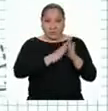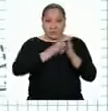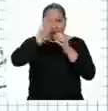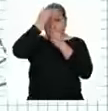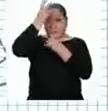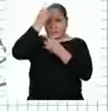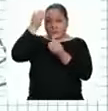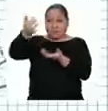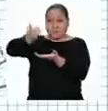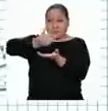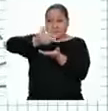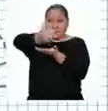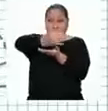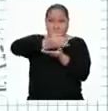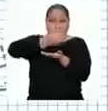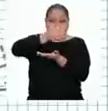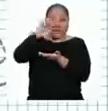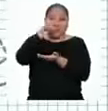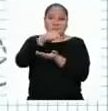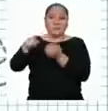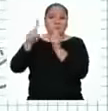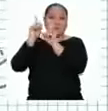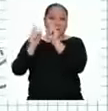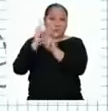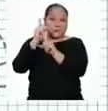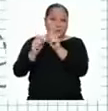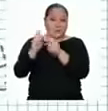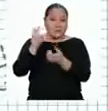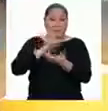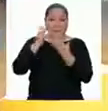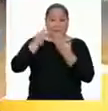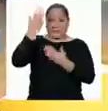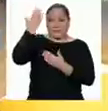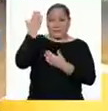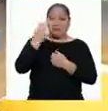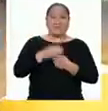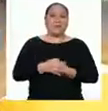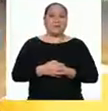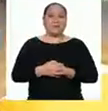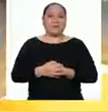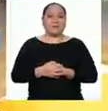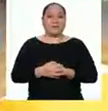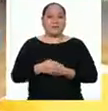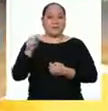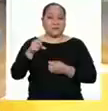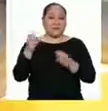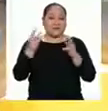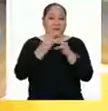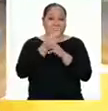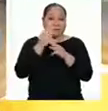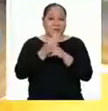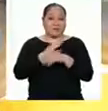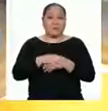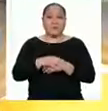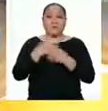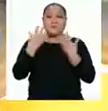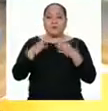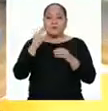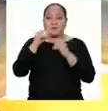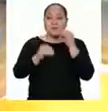que recogimos con la encuesta que elaboramos en la actividad anterior de matemática. Ya